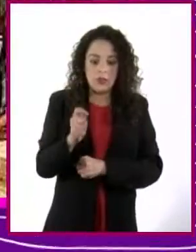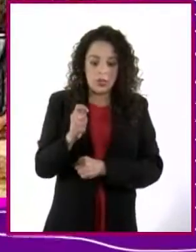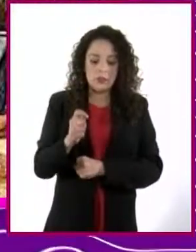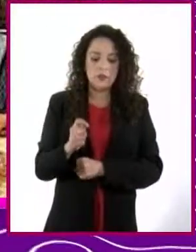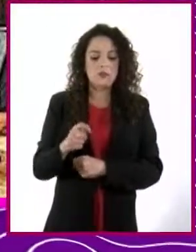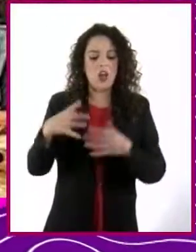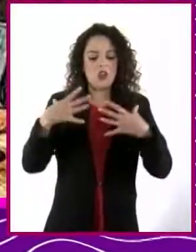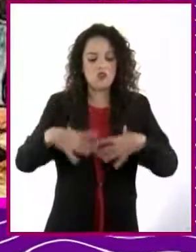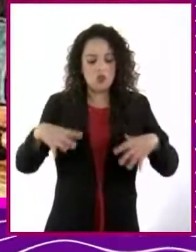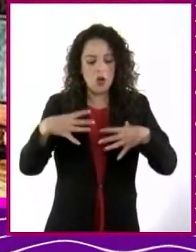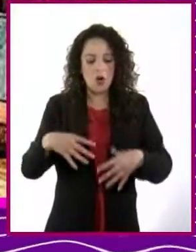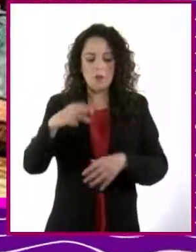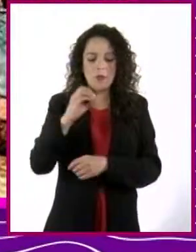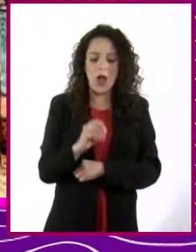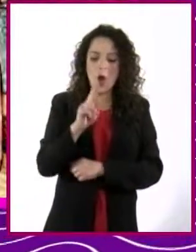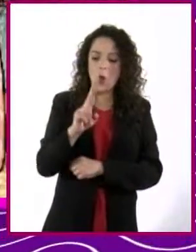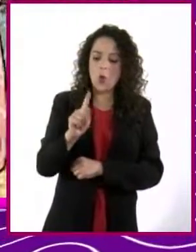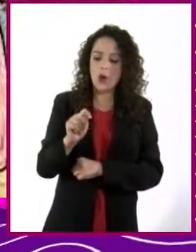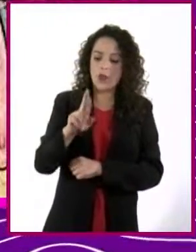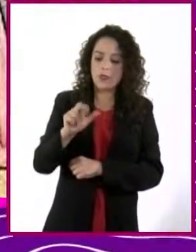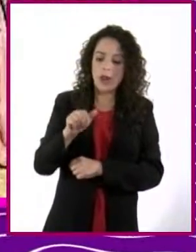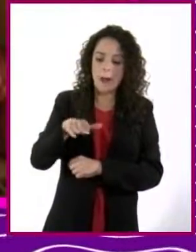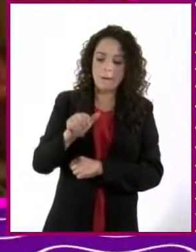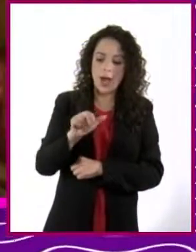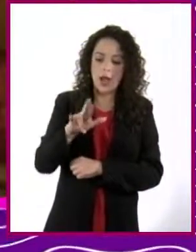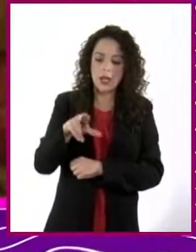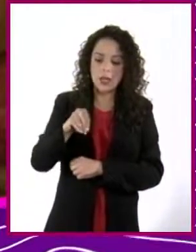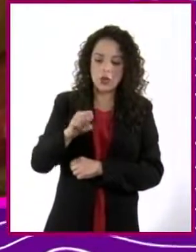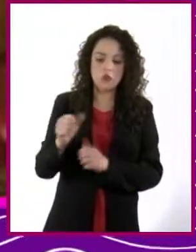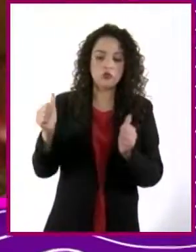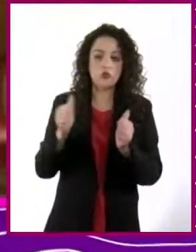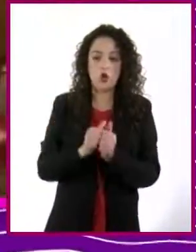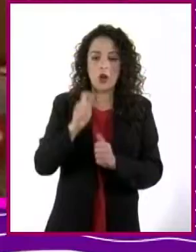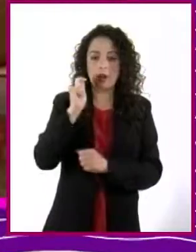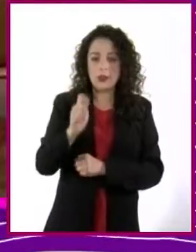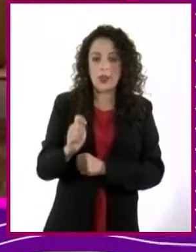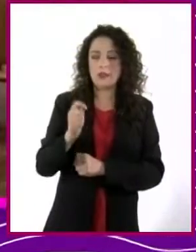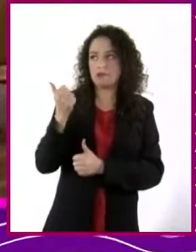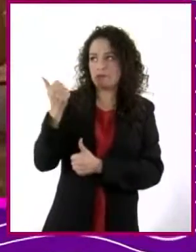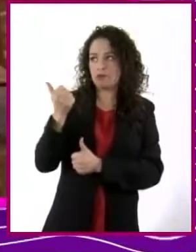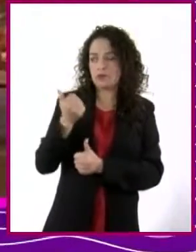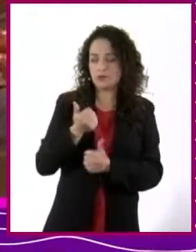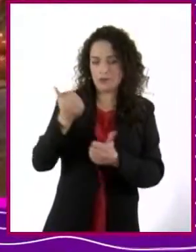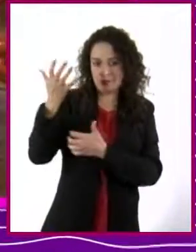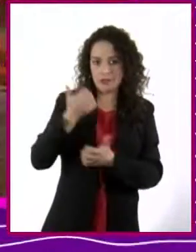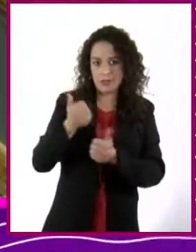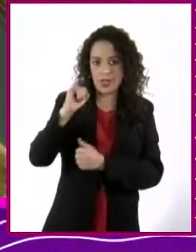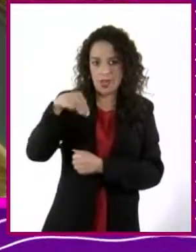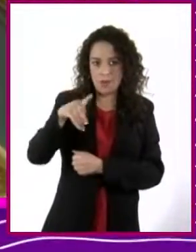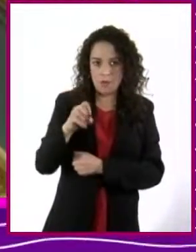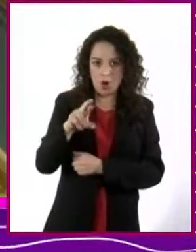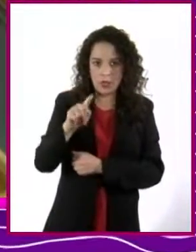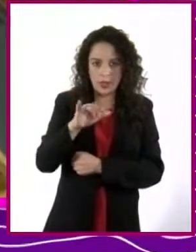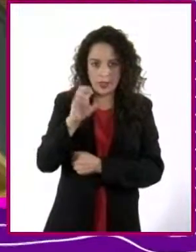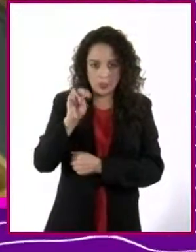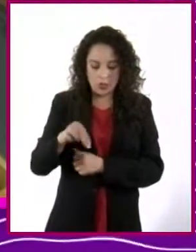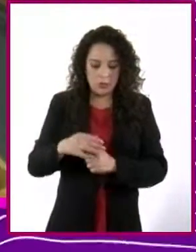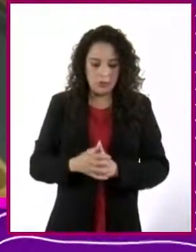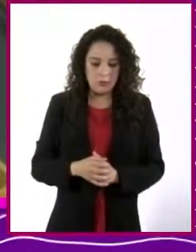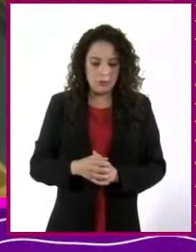ropa, con enseres de importación. El paisaje imaginario se complementa con las